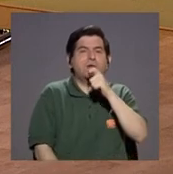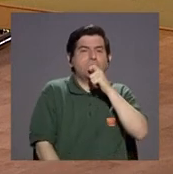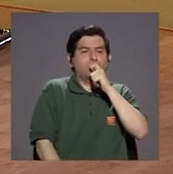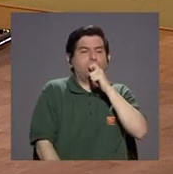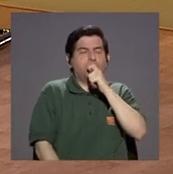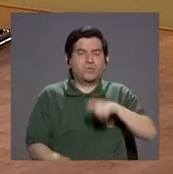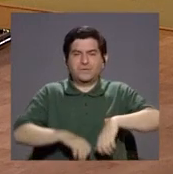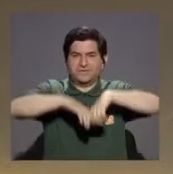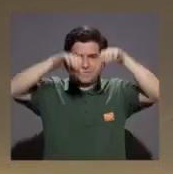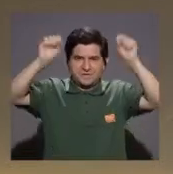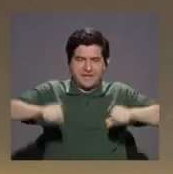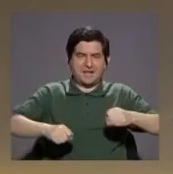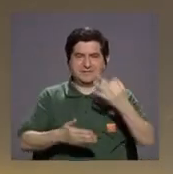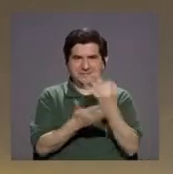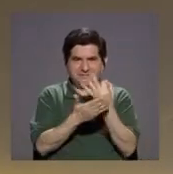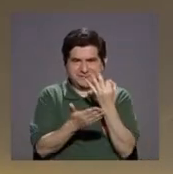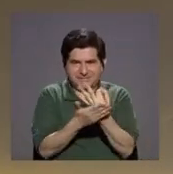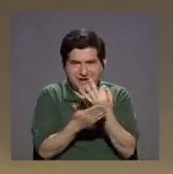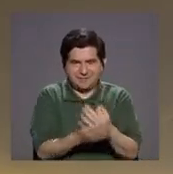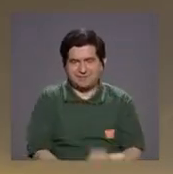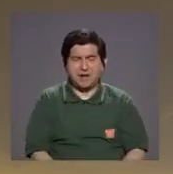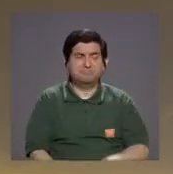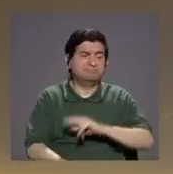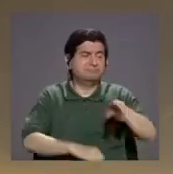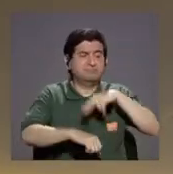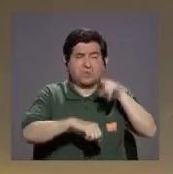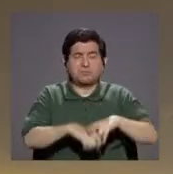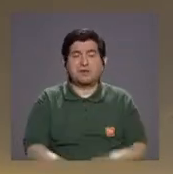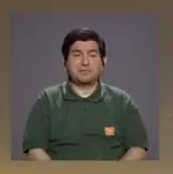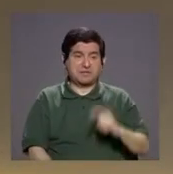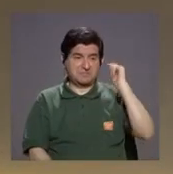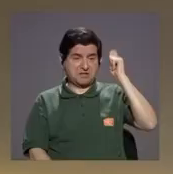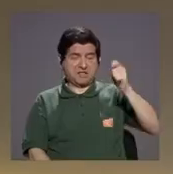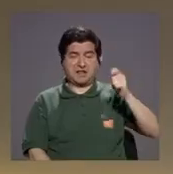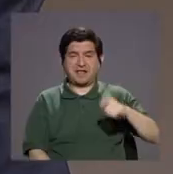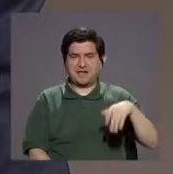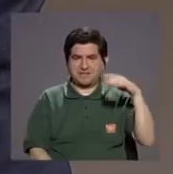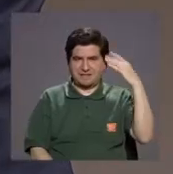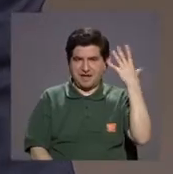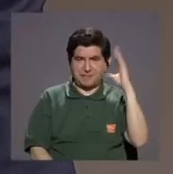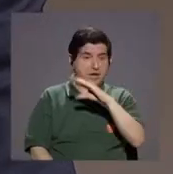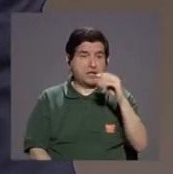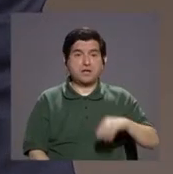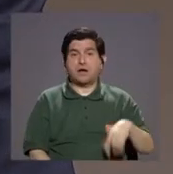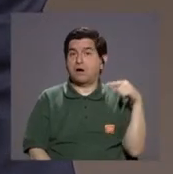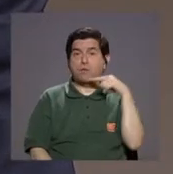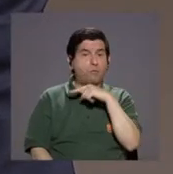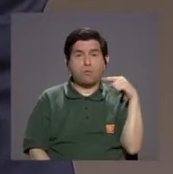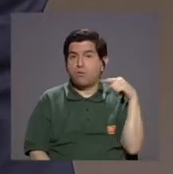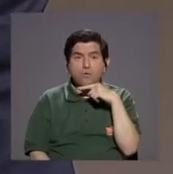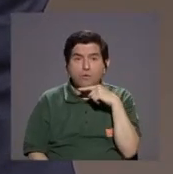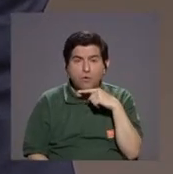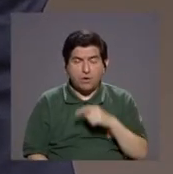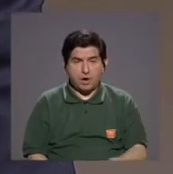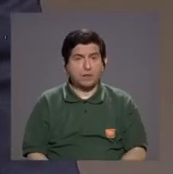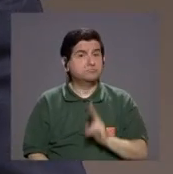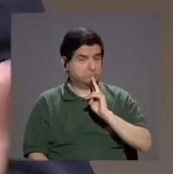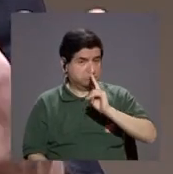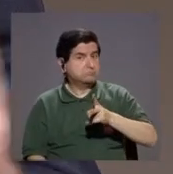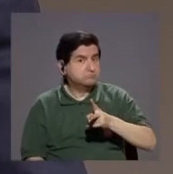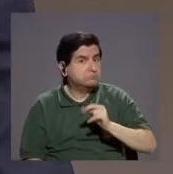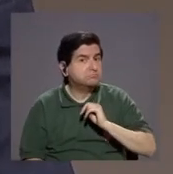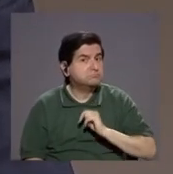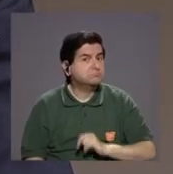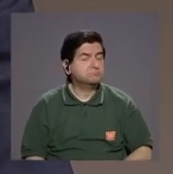sistema financiero y con frecuencia sacan tarjetas amarillas y rojas un icono no jugando así es